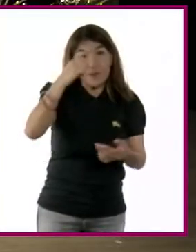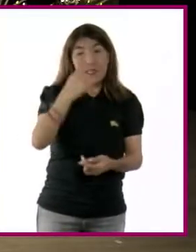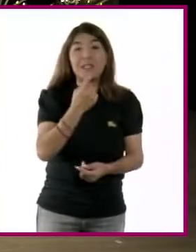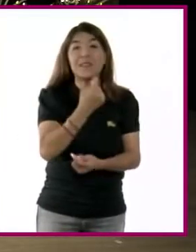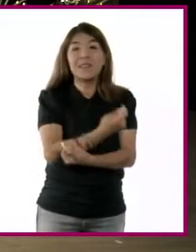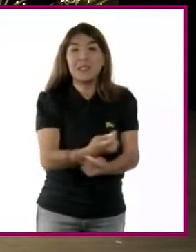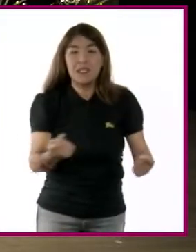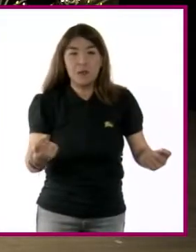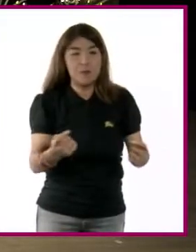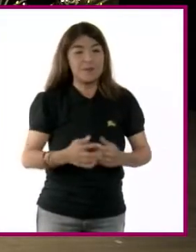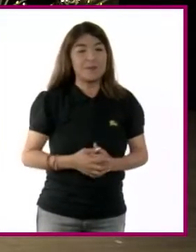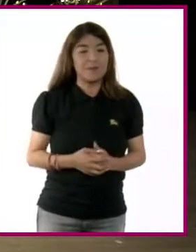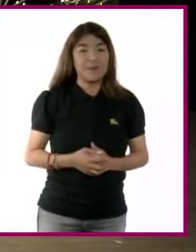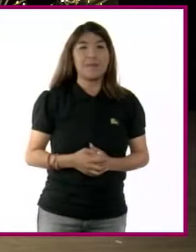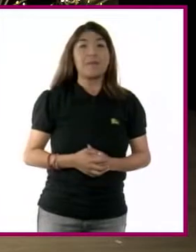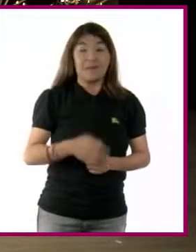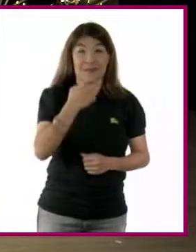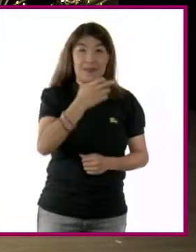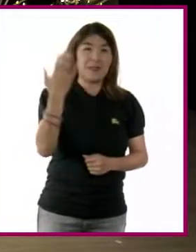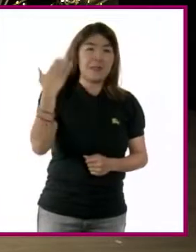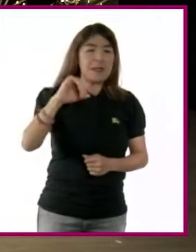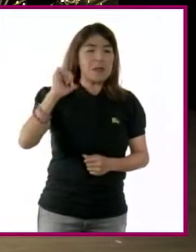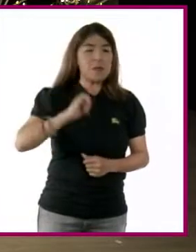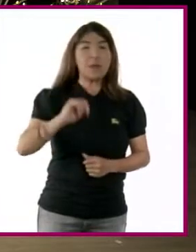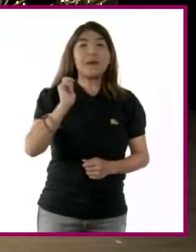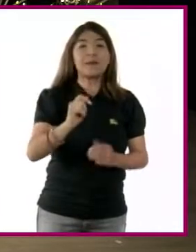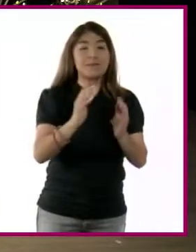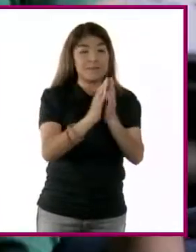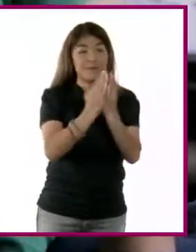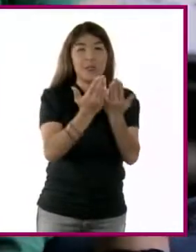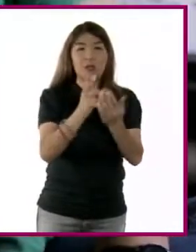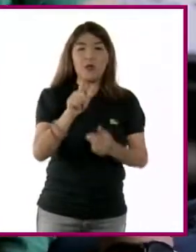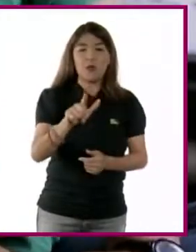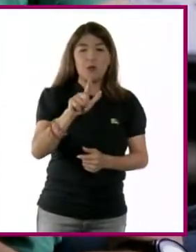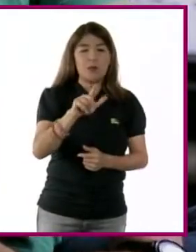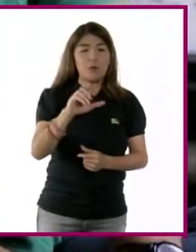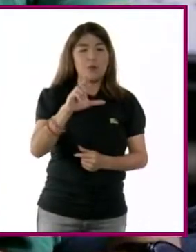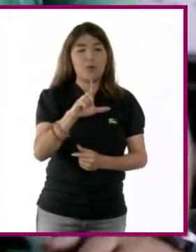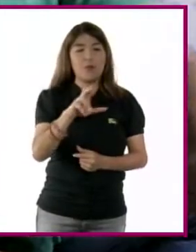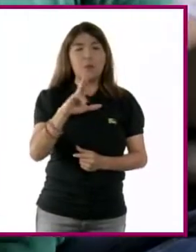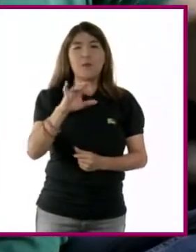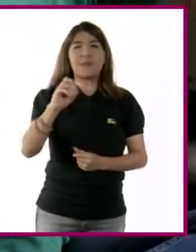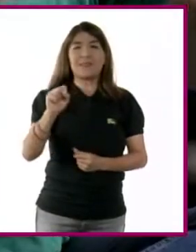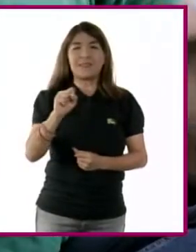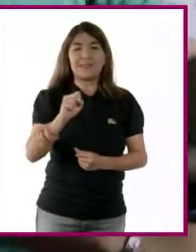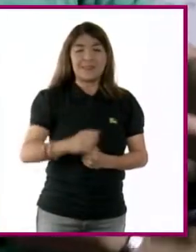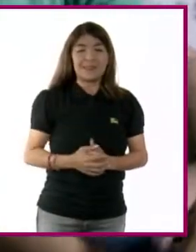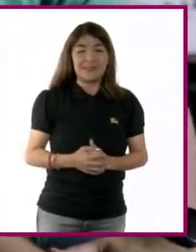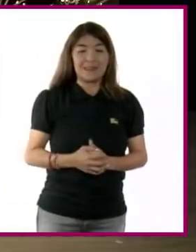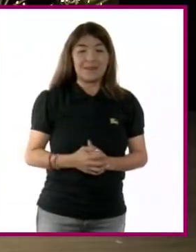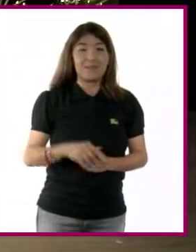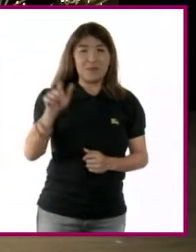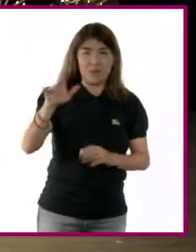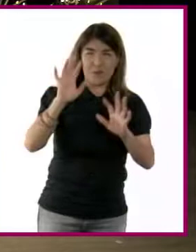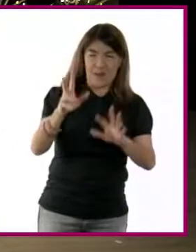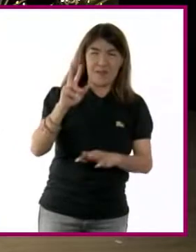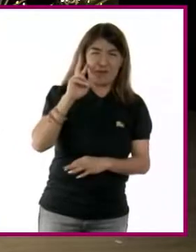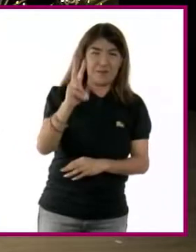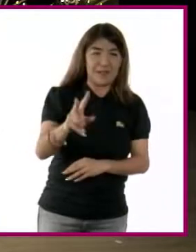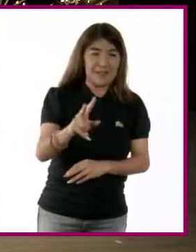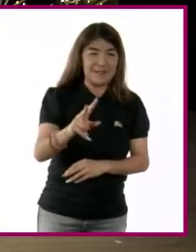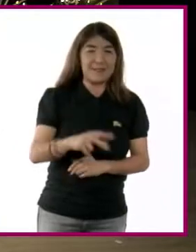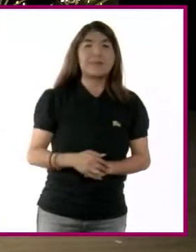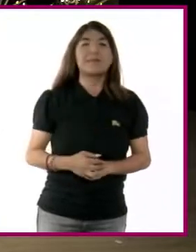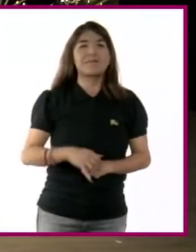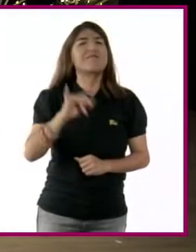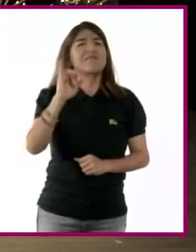obras más representativas de ese género, la de Lewis Carroll. ¿La has leído, Ernesto? Uy, ¿cómo no? Hace algunos